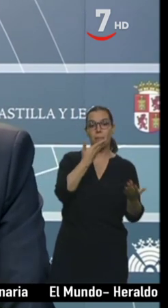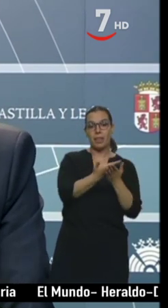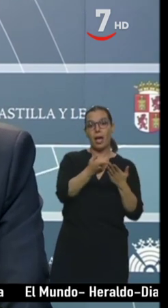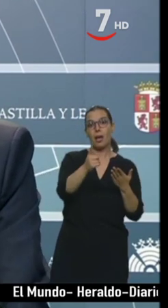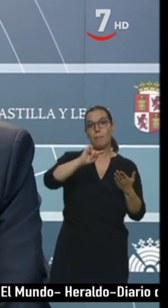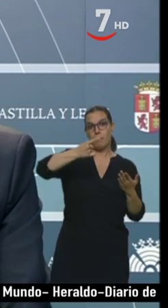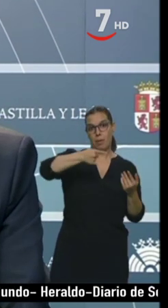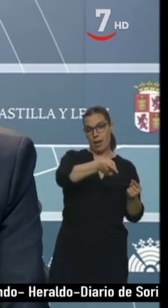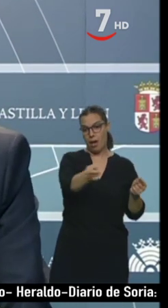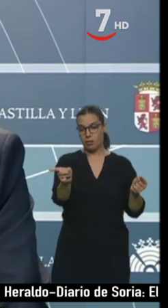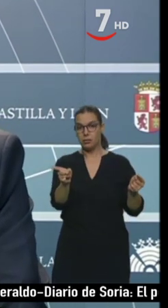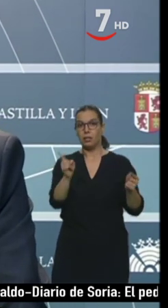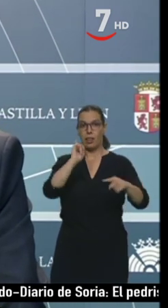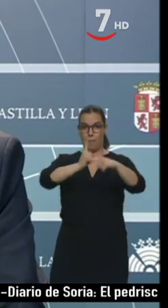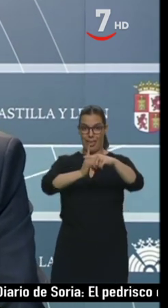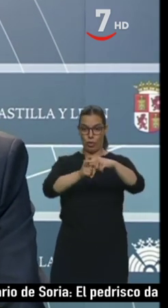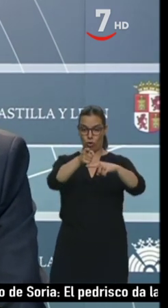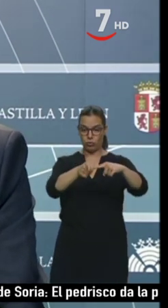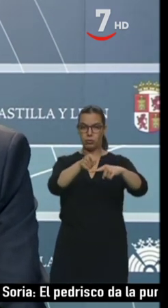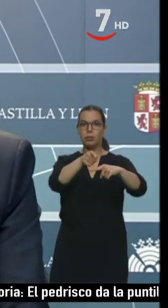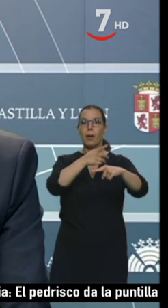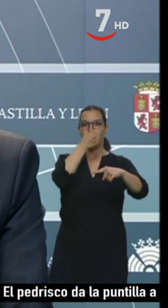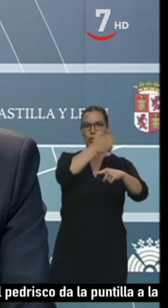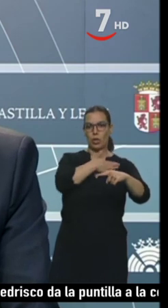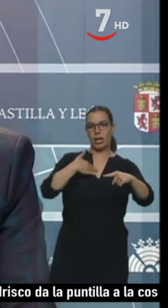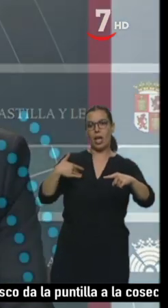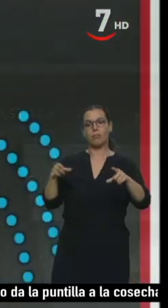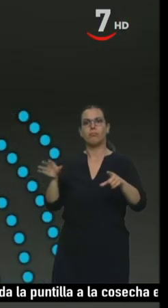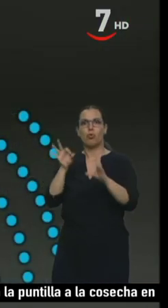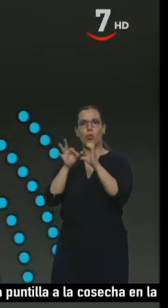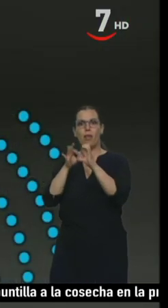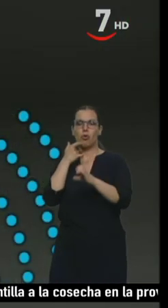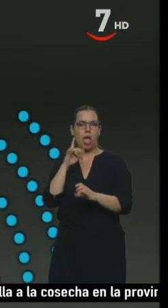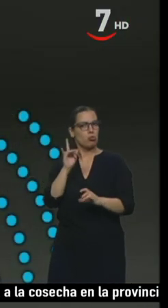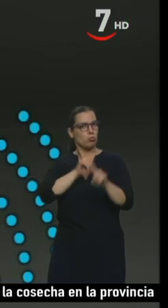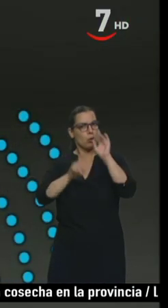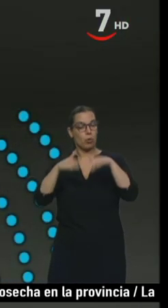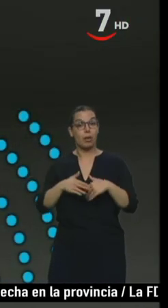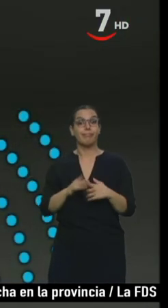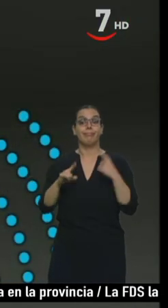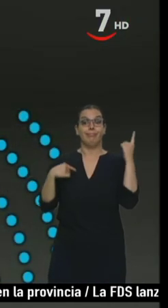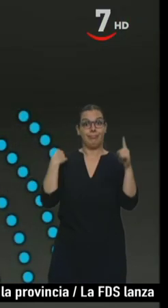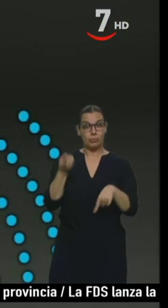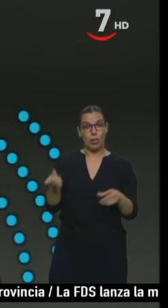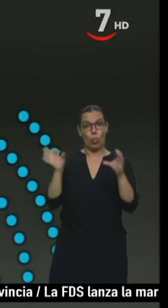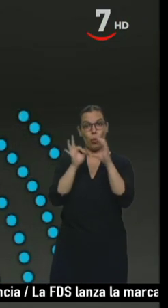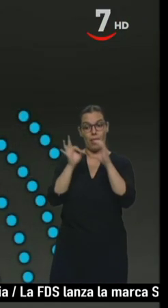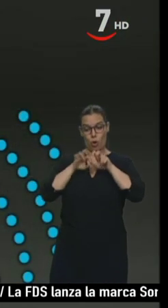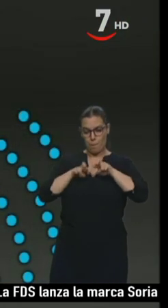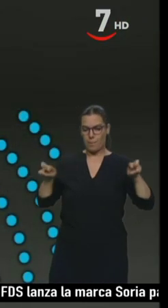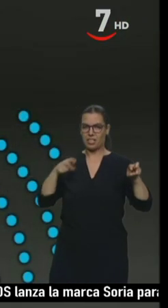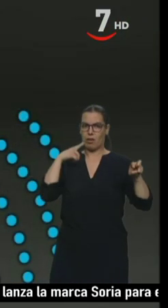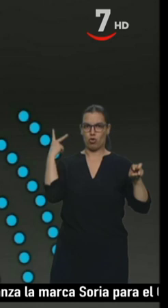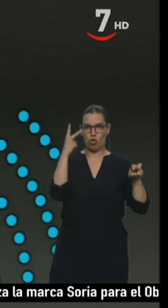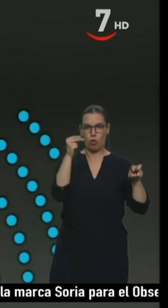ser que estuvieran en el quesito del medio delante, y Ciudadanos ha dicho no tiene ningún problema. Los miembros de Ciudadanos en la mesa no han cedido los